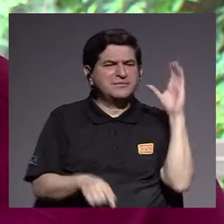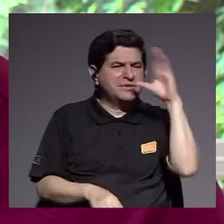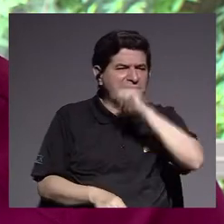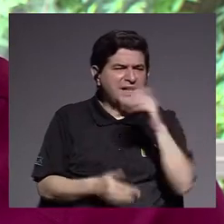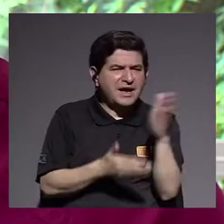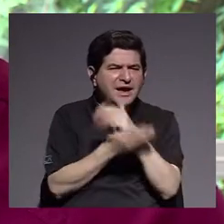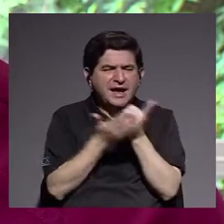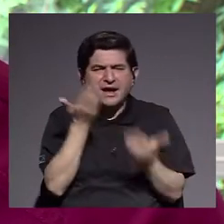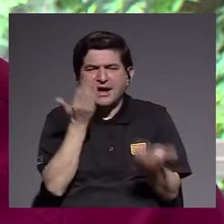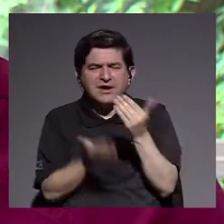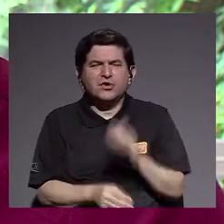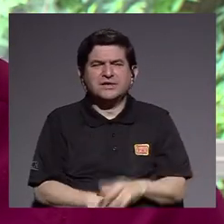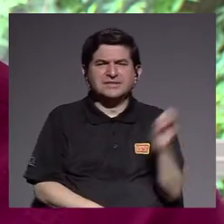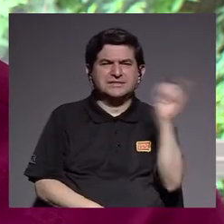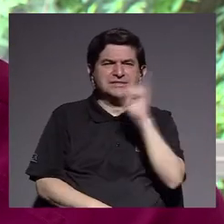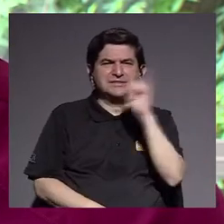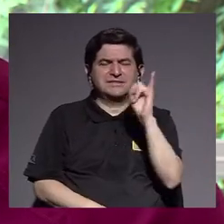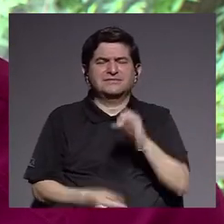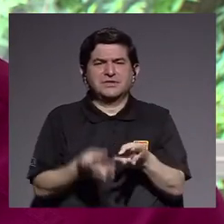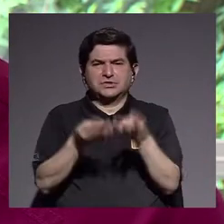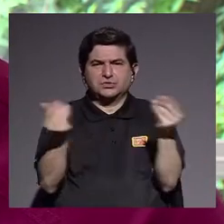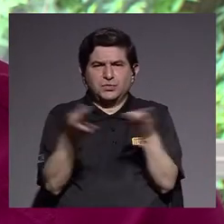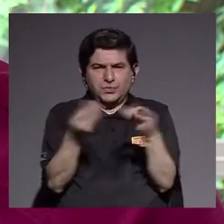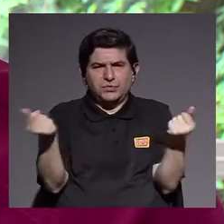algunos pies frontal que éste genera